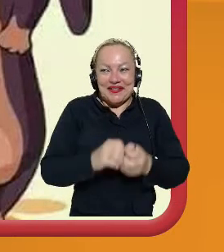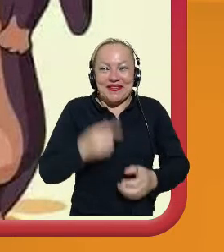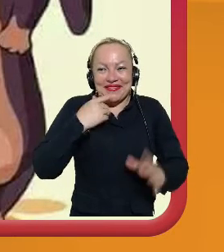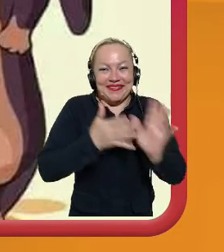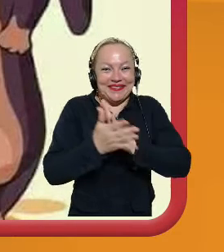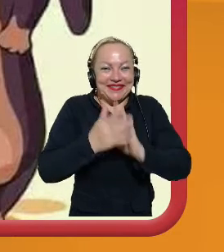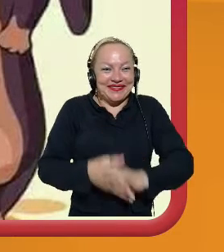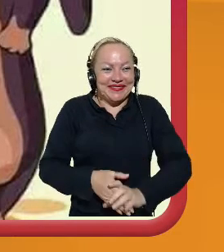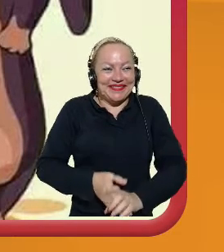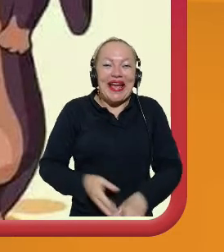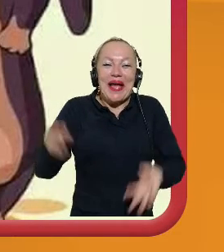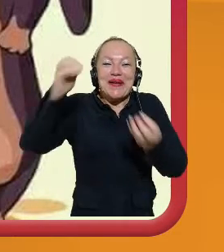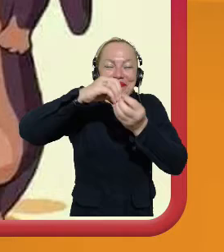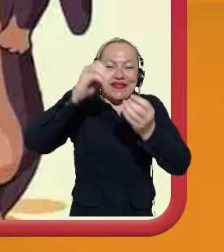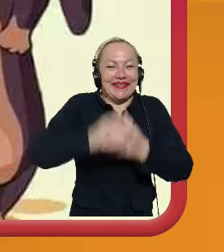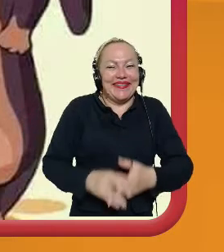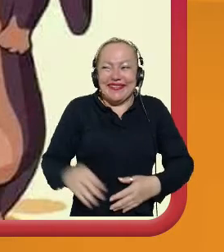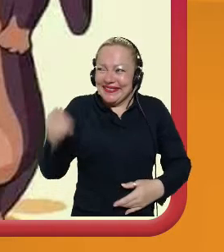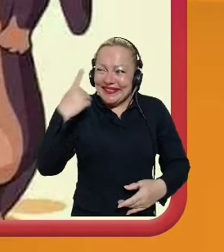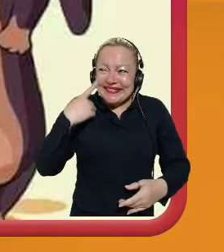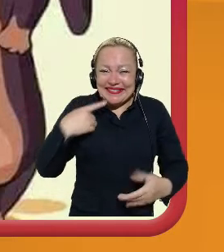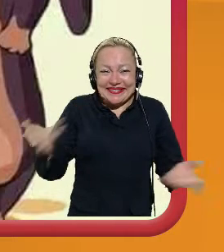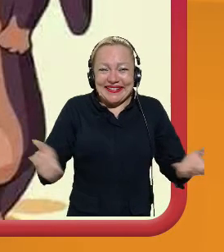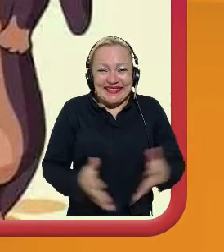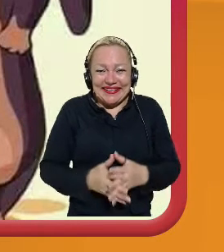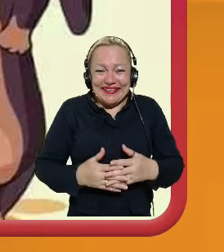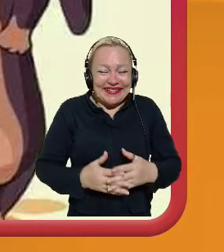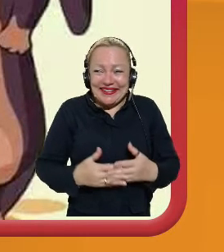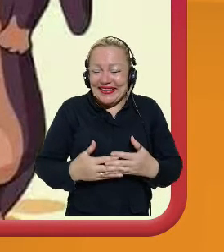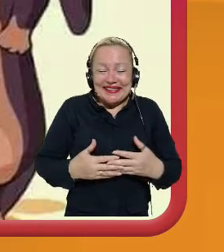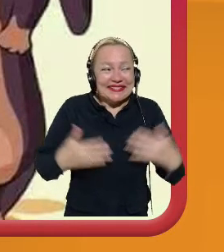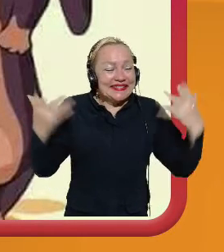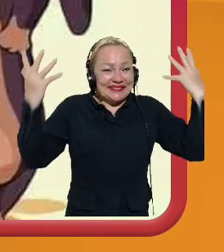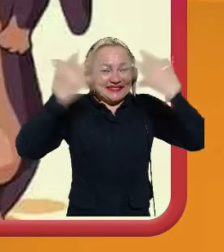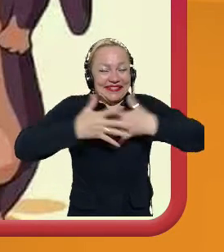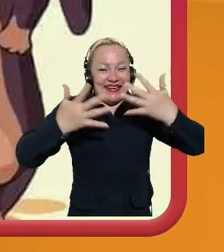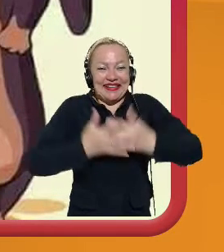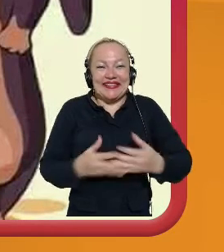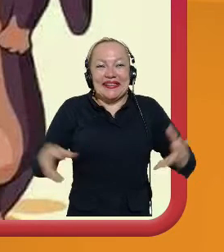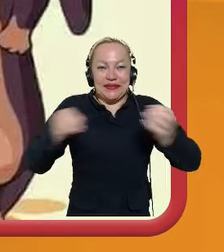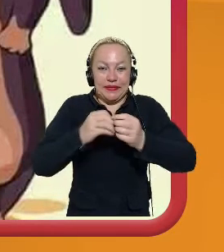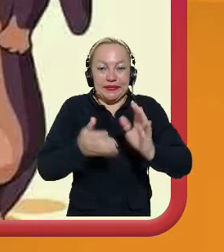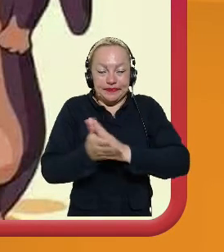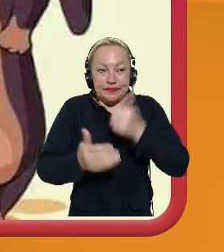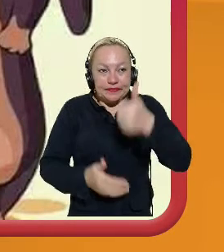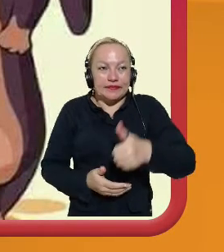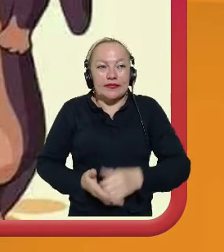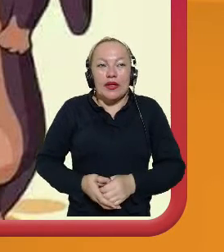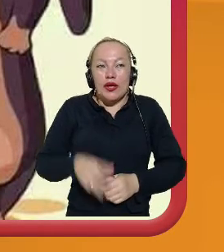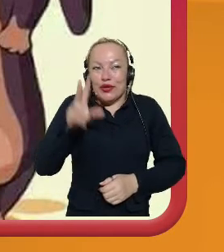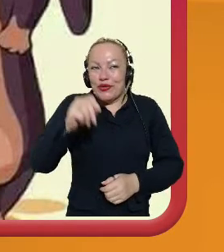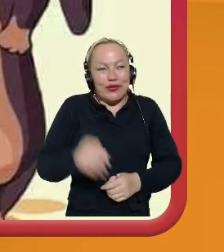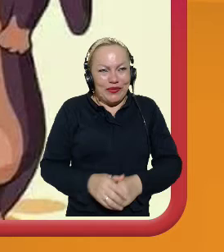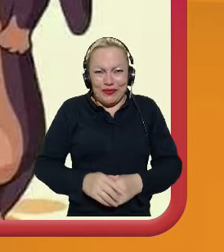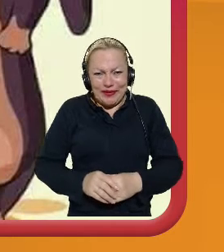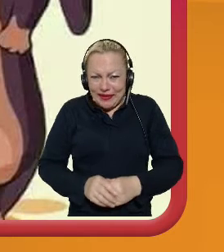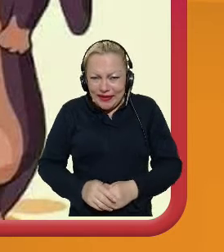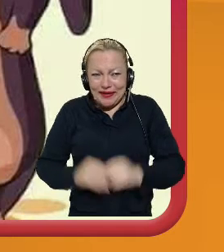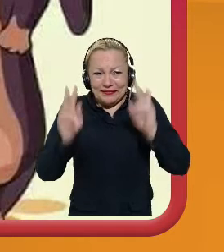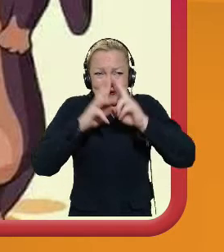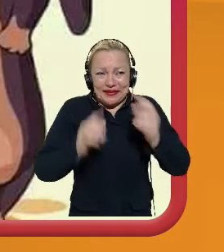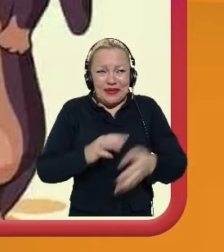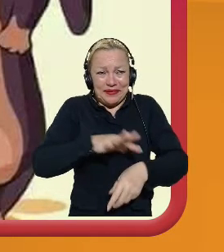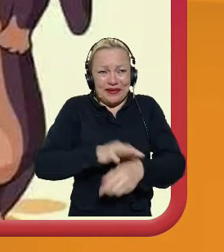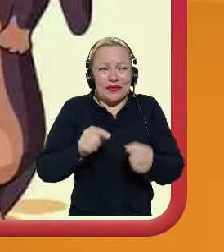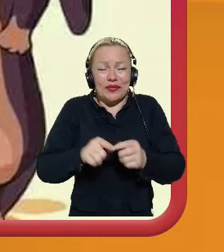más. Hoy no está en su día, hoy no está conectado este muchacho. Muy bien. Bueno. No hay motivo médico que lo apoye, es solo porque a